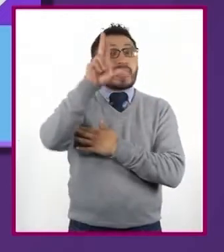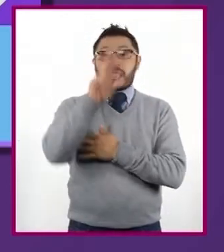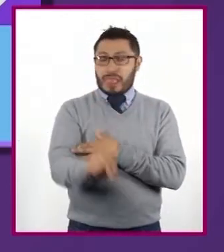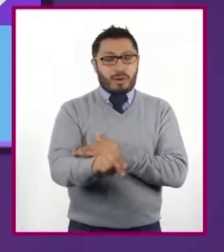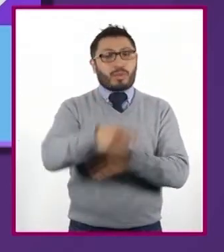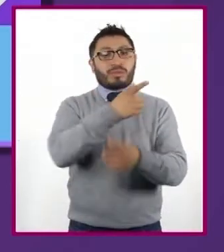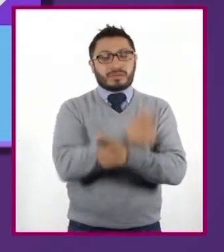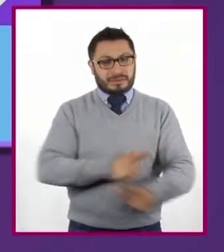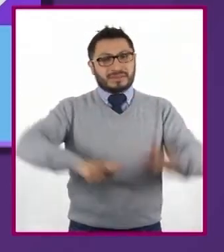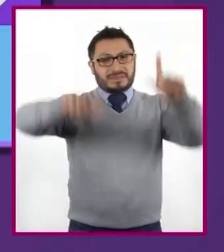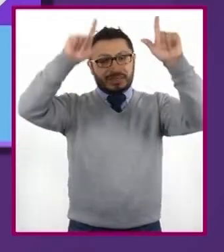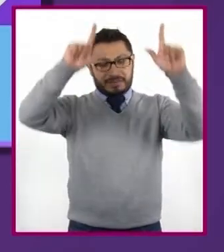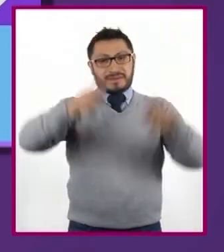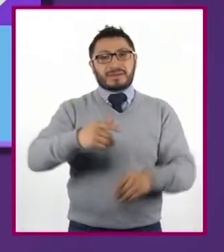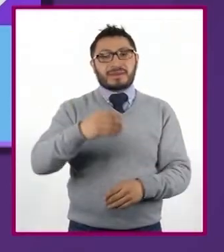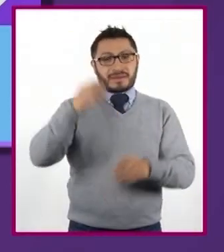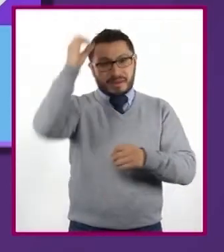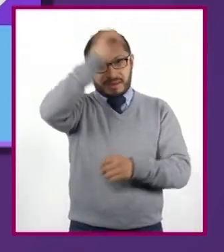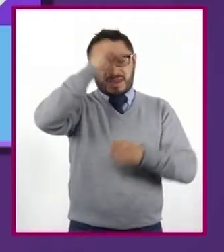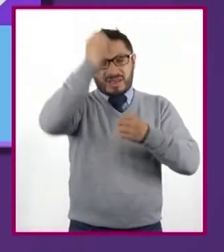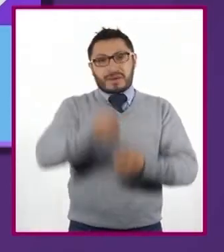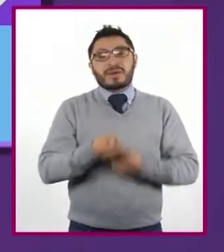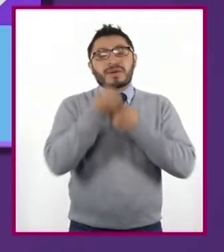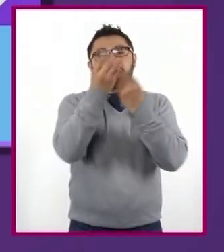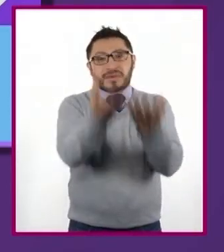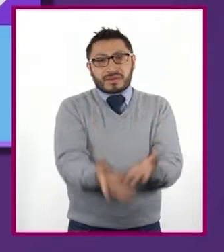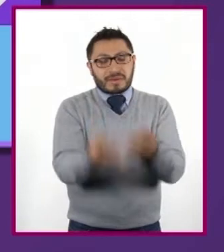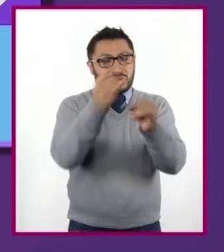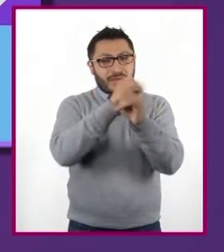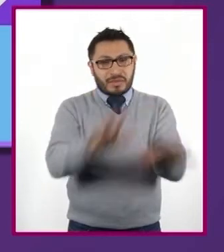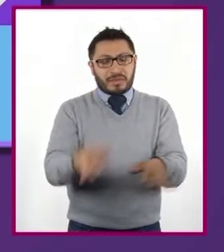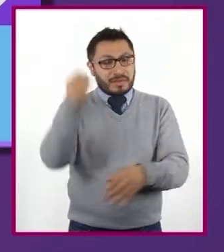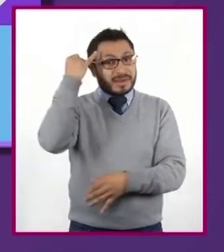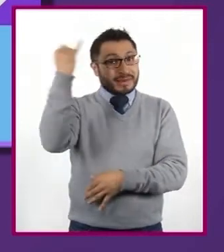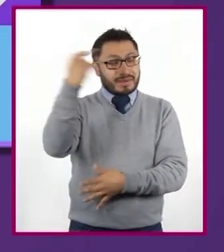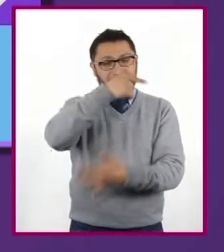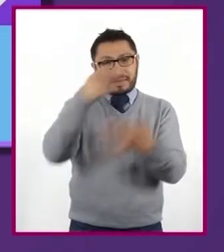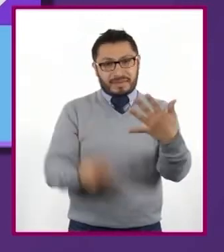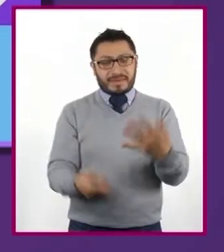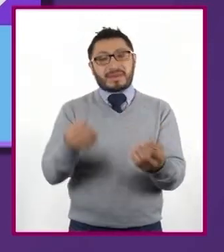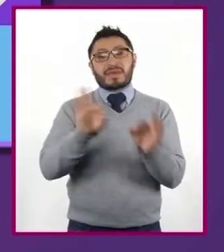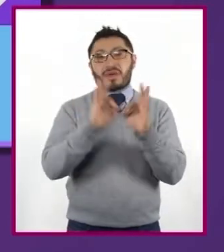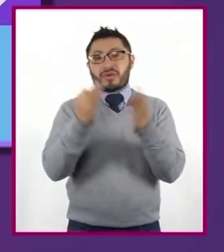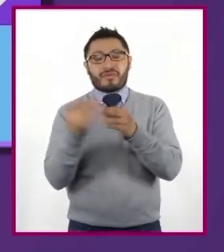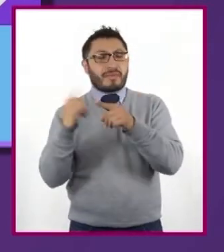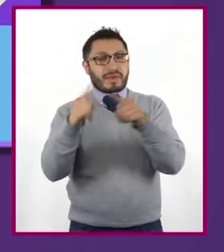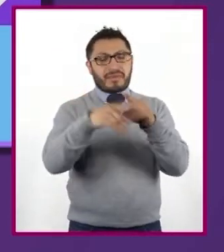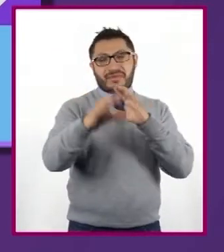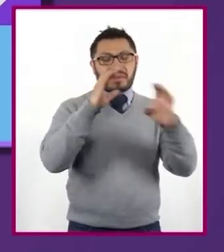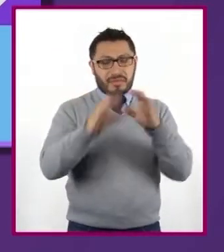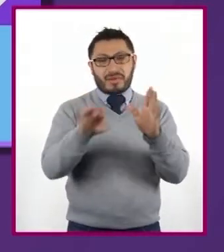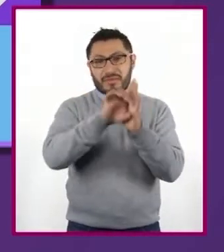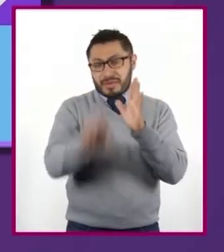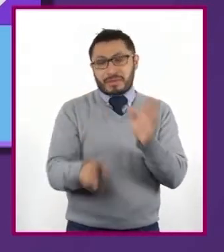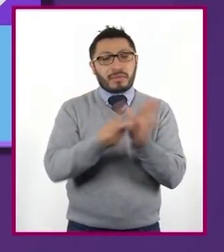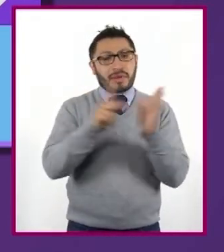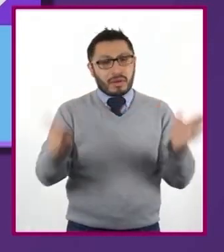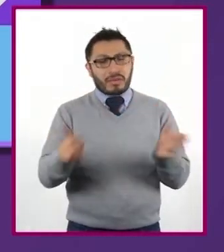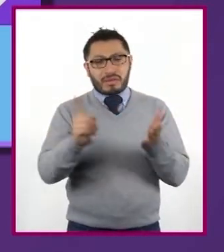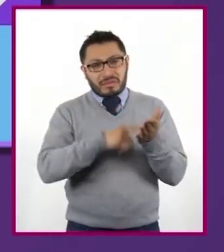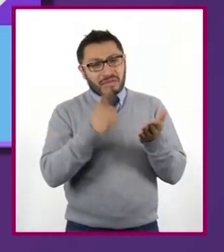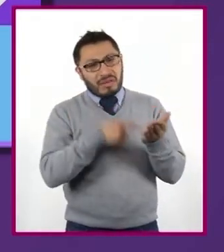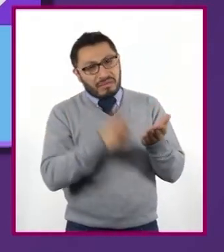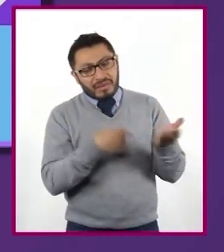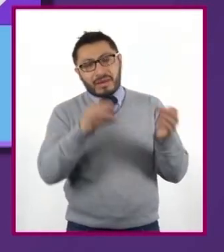de difundir opiniones, información e ideas a través de cualquier medio, como periódicos, revistas